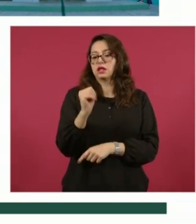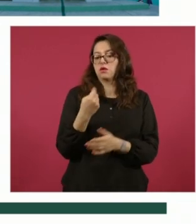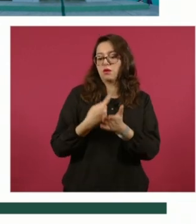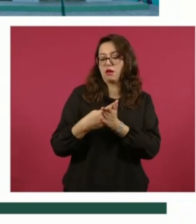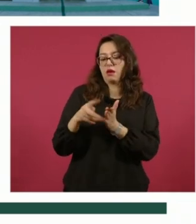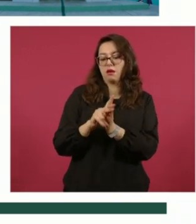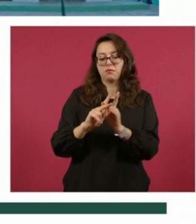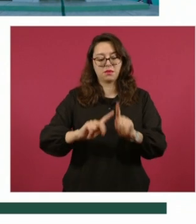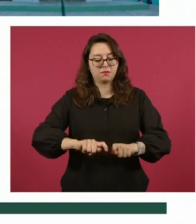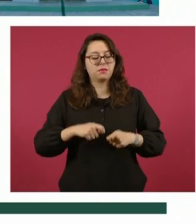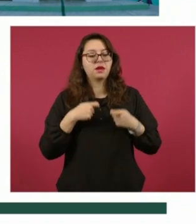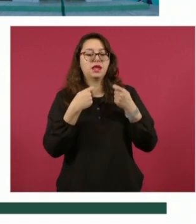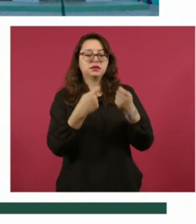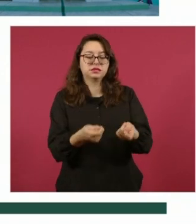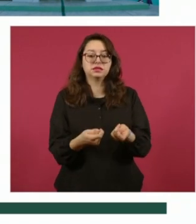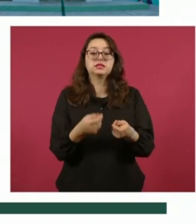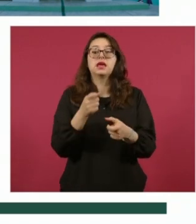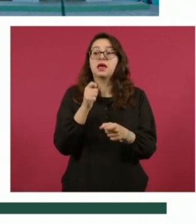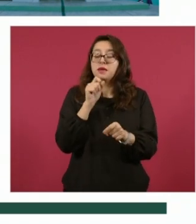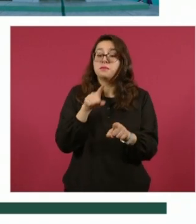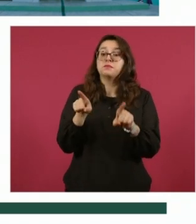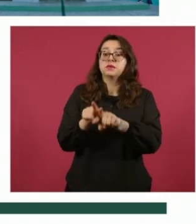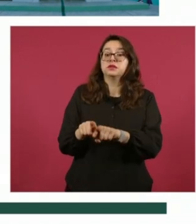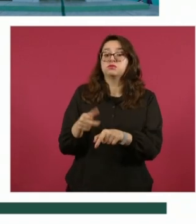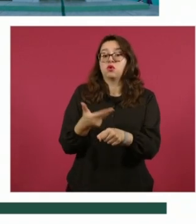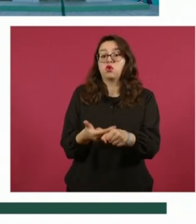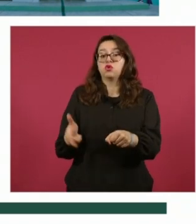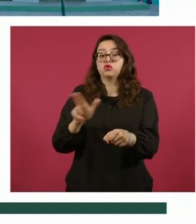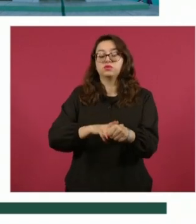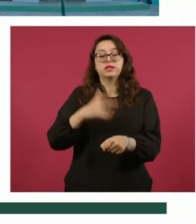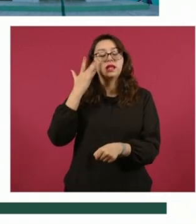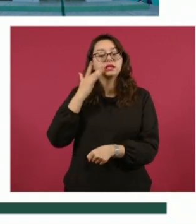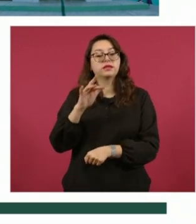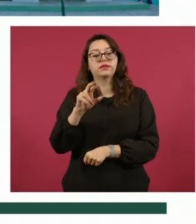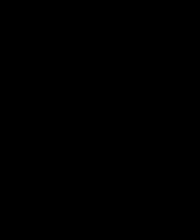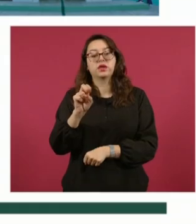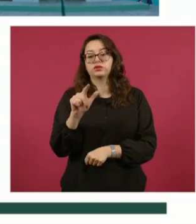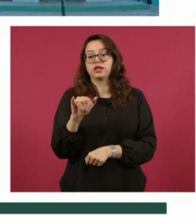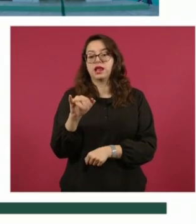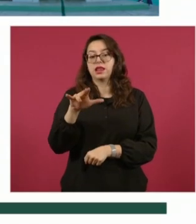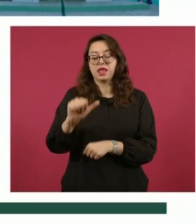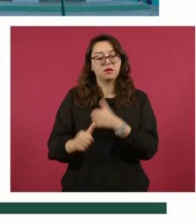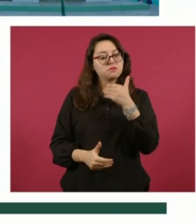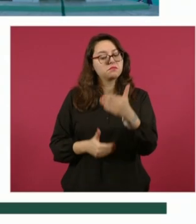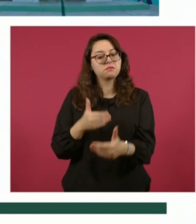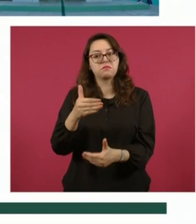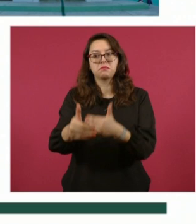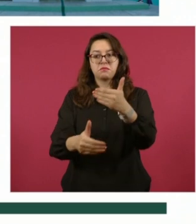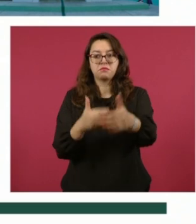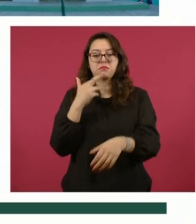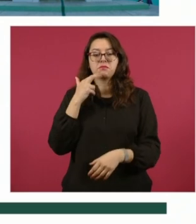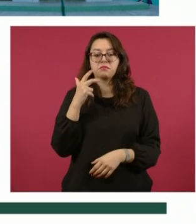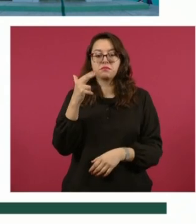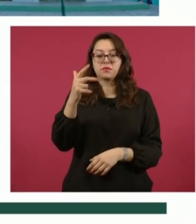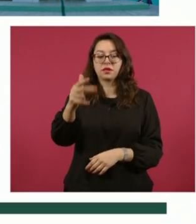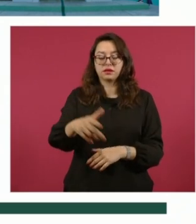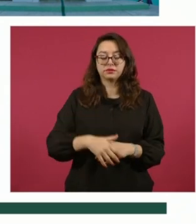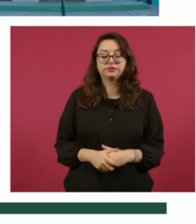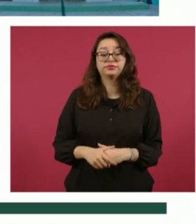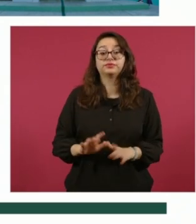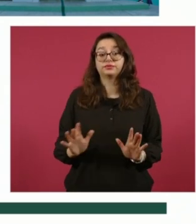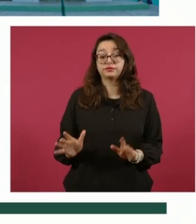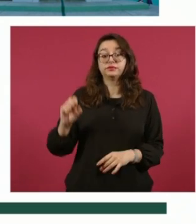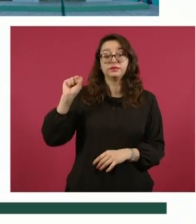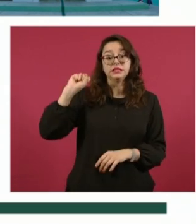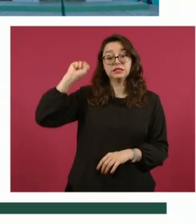hemos avanzado muy bien en el Hospital de Santa Rosalía en Mulegé. En el caso de Sinaloa, para la rehabilitación de